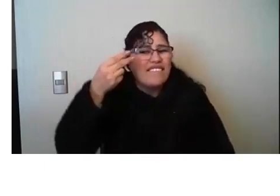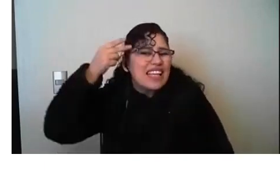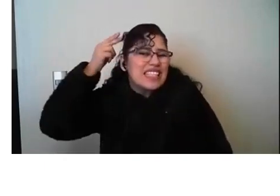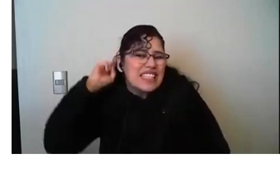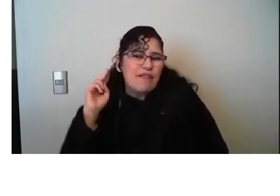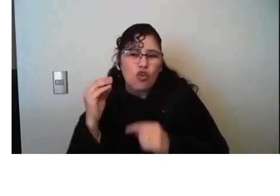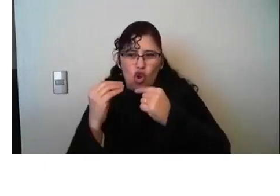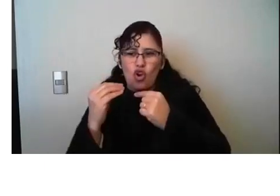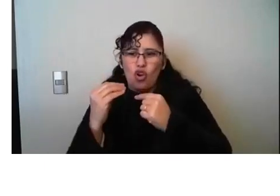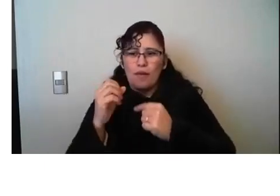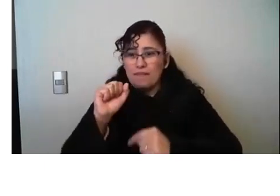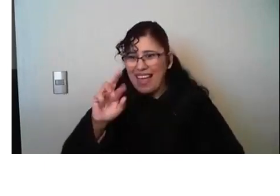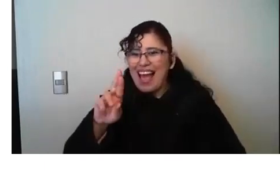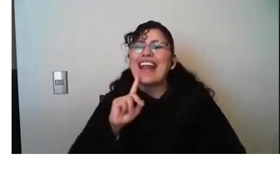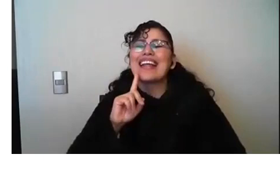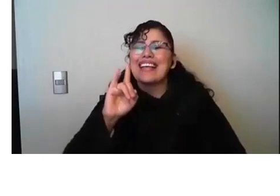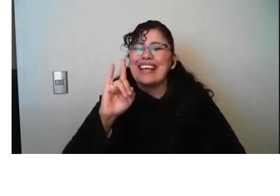oído interno y nuestro